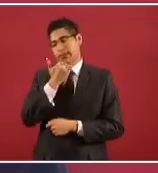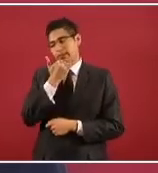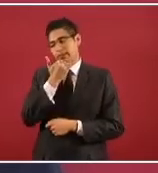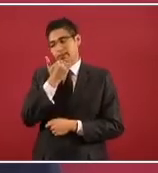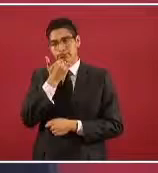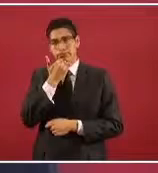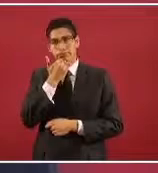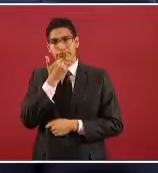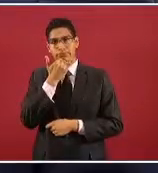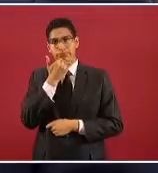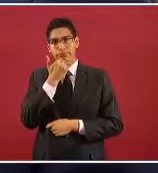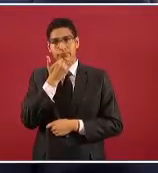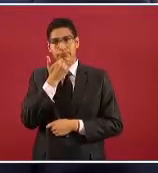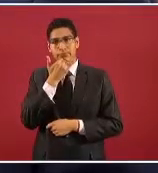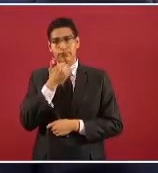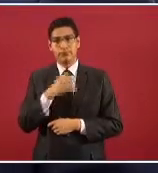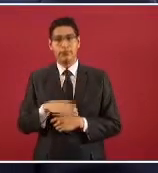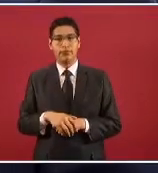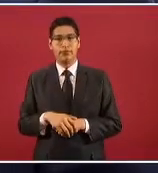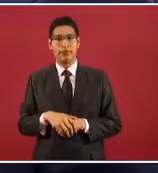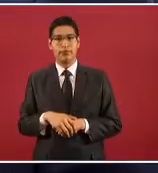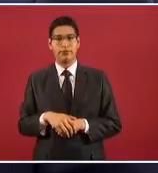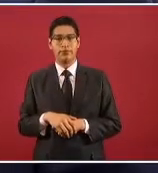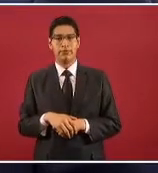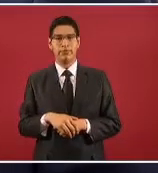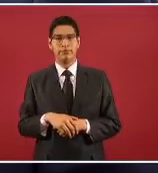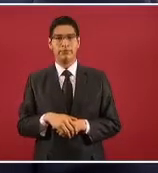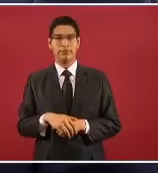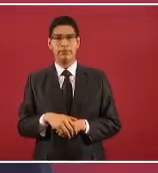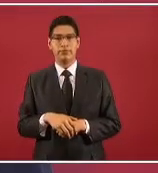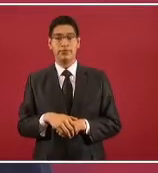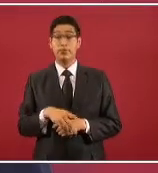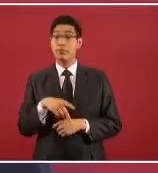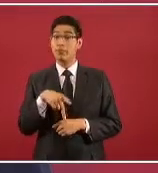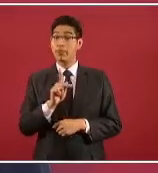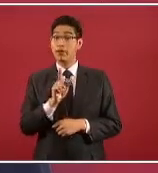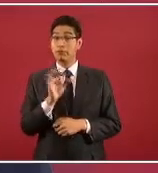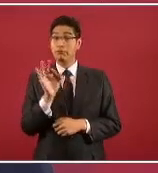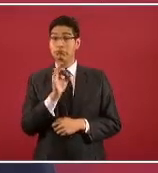solazarse con la muerte de nadie.